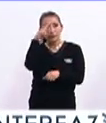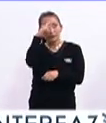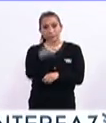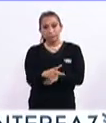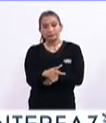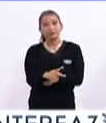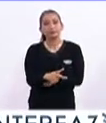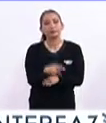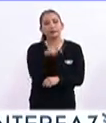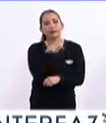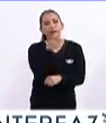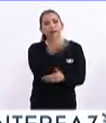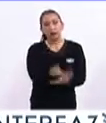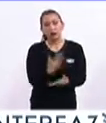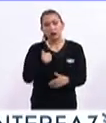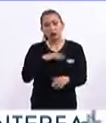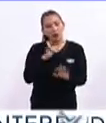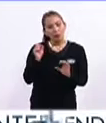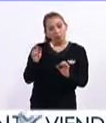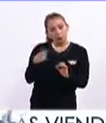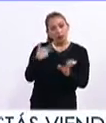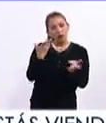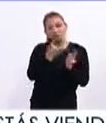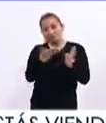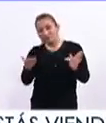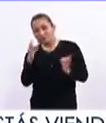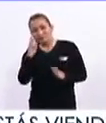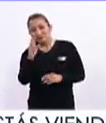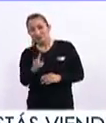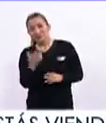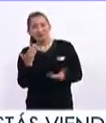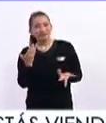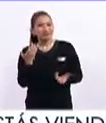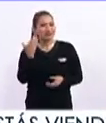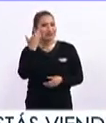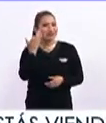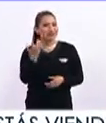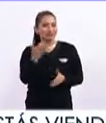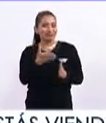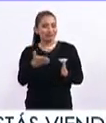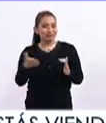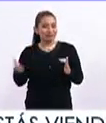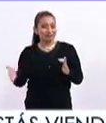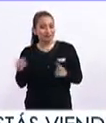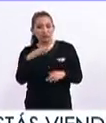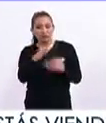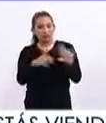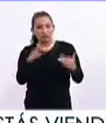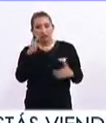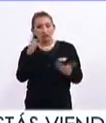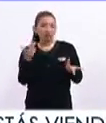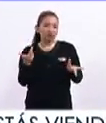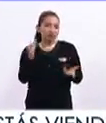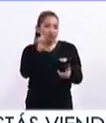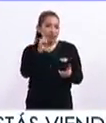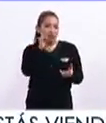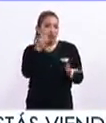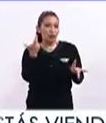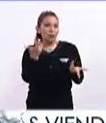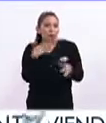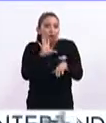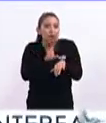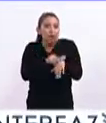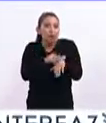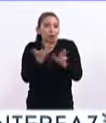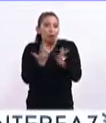México. Pues estamos justamente pasando una etapa en la que pues todos de alguna forma nos damos